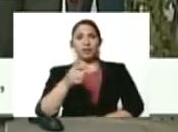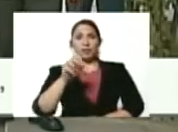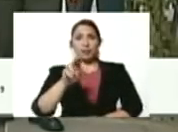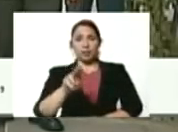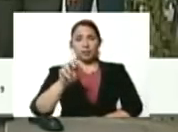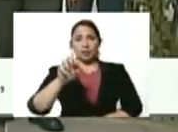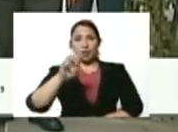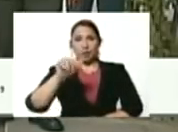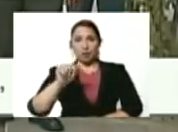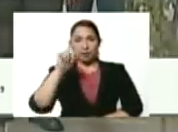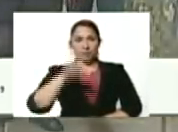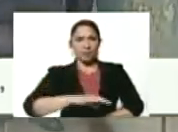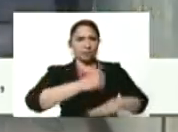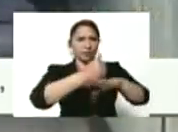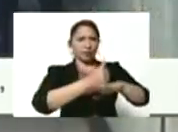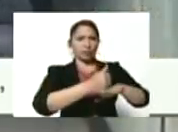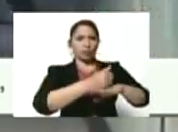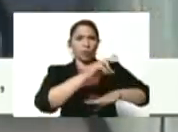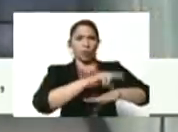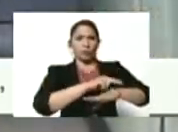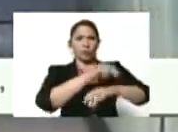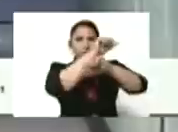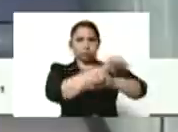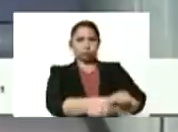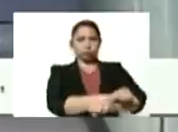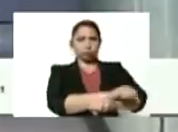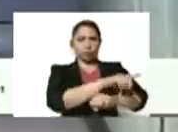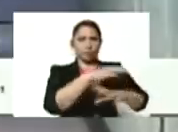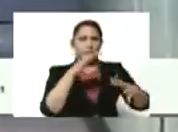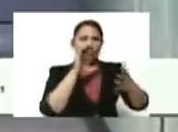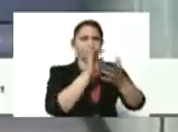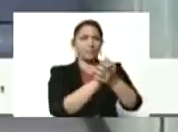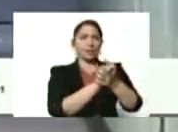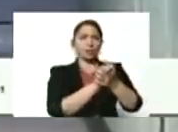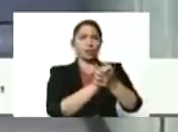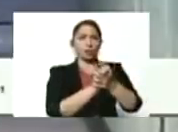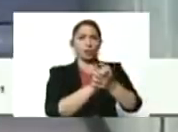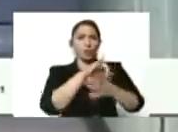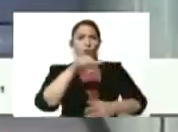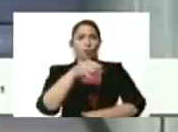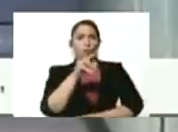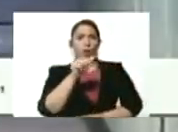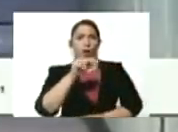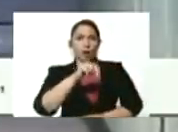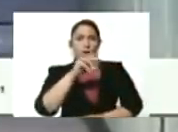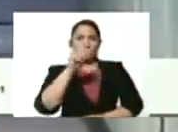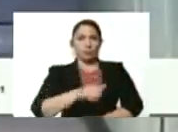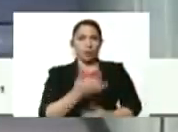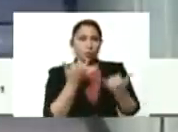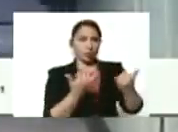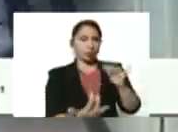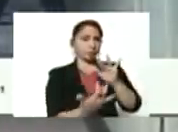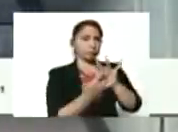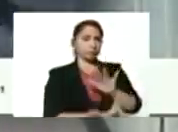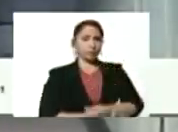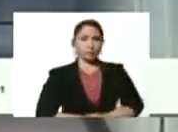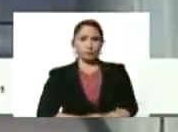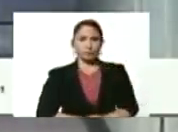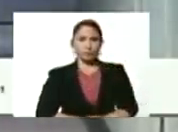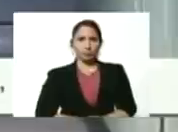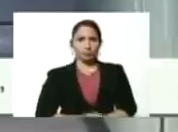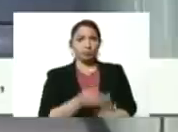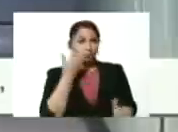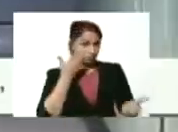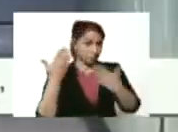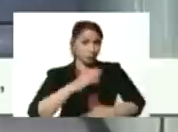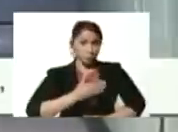director de acá del hospital, José Gregorio Hernández, el compañero Juan Carlos Marcano. Y de inmediato, mi presidente, ahí usted puede ver